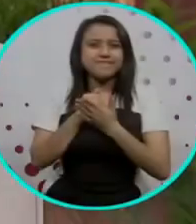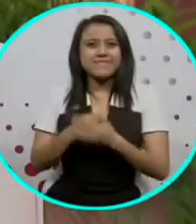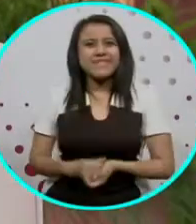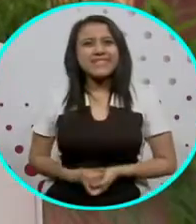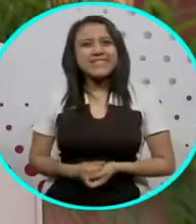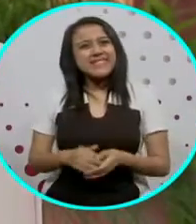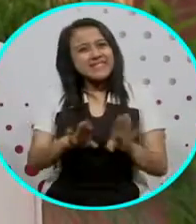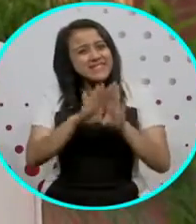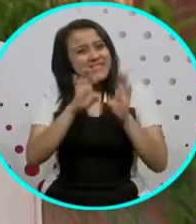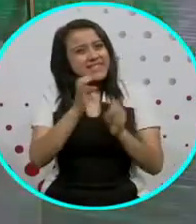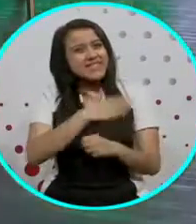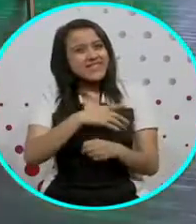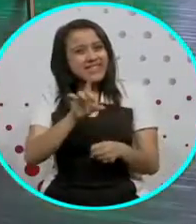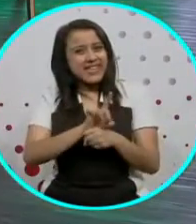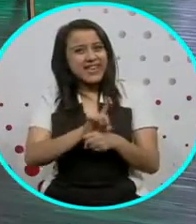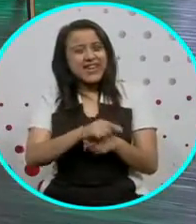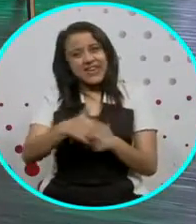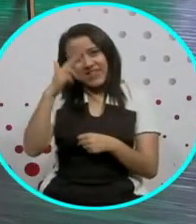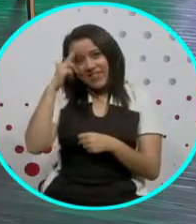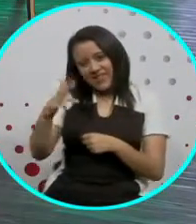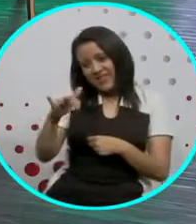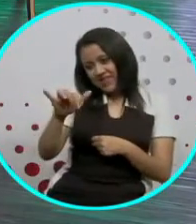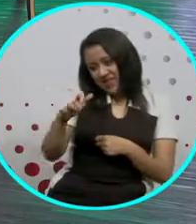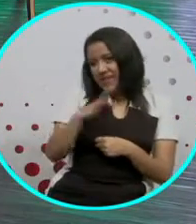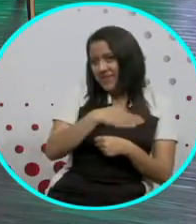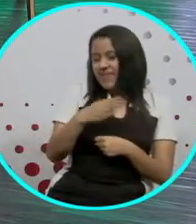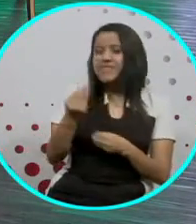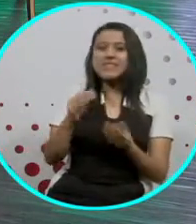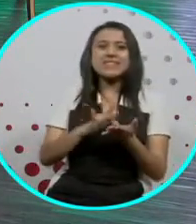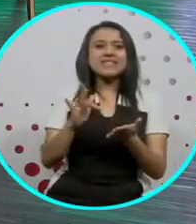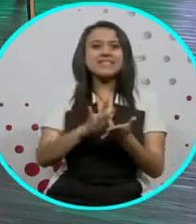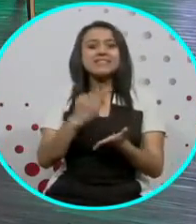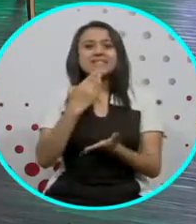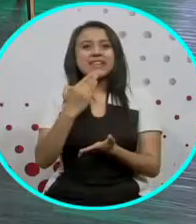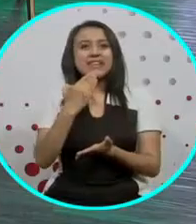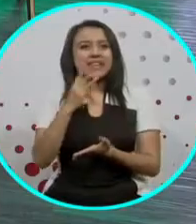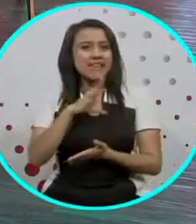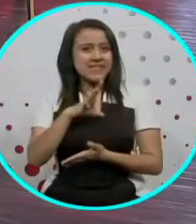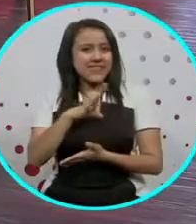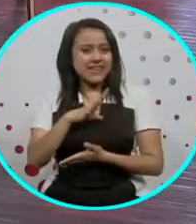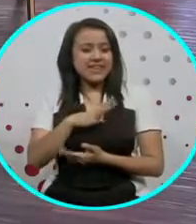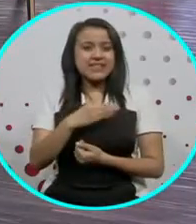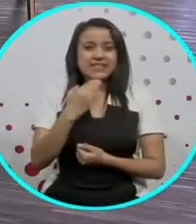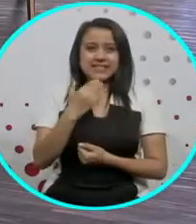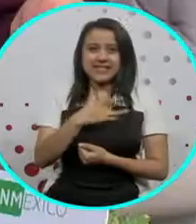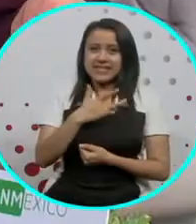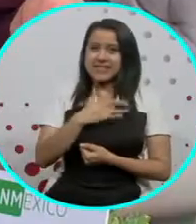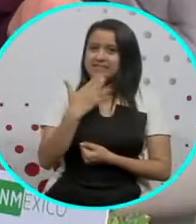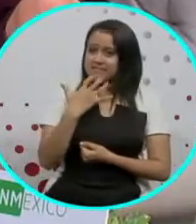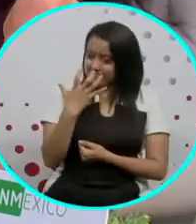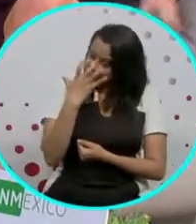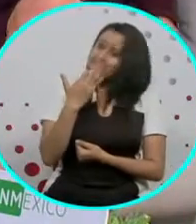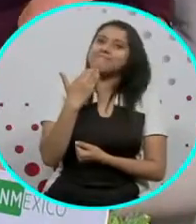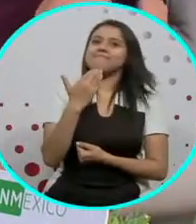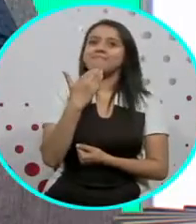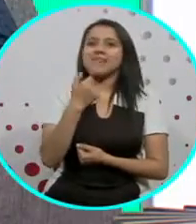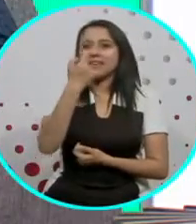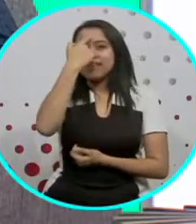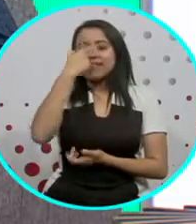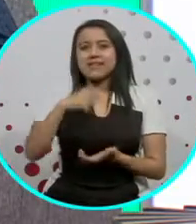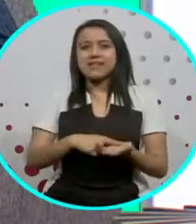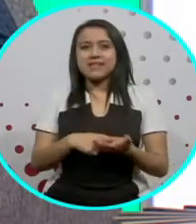¿Qué tal? Rodrigo, muy buen día. ¿Cómo estás? Hola, Mariana. ¿Bien? ¿Y tú? Bien, bien. Un gusto tenerte aquí. Rodrigo. ¿Se te hace? Se te está estilizando. Yo creo que está